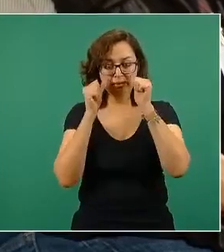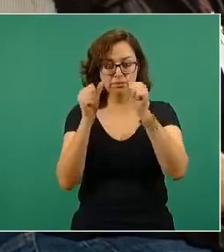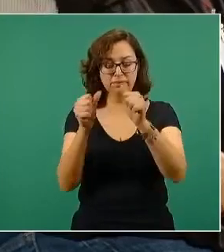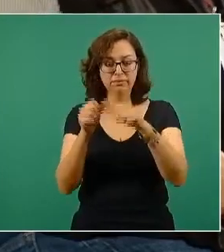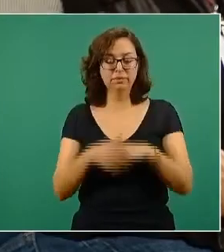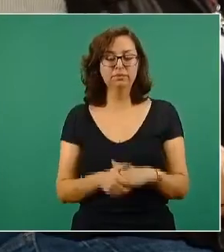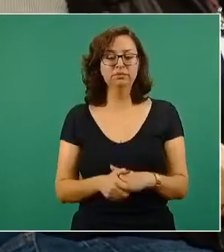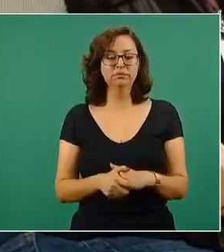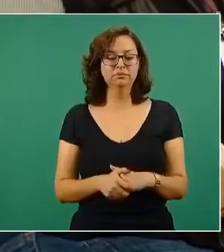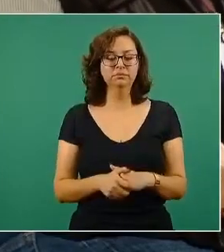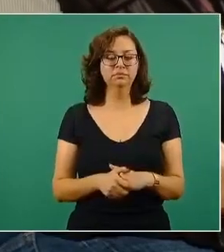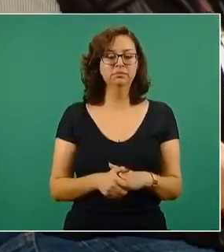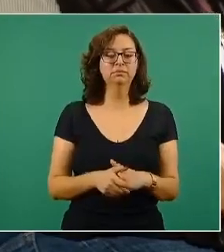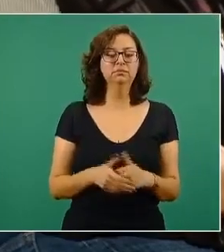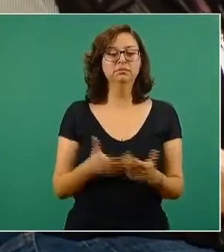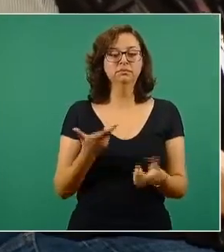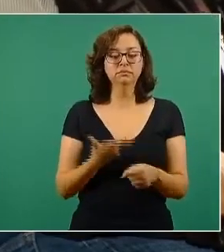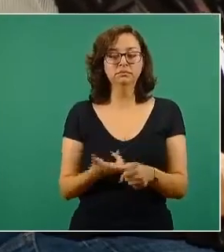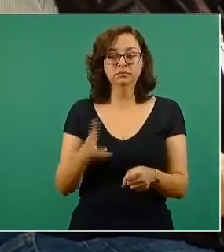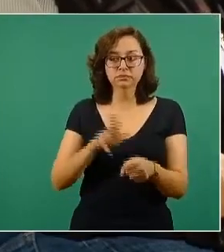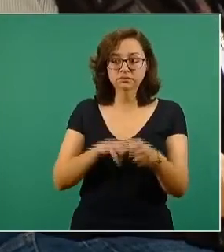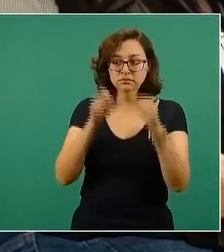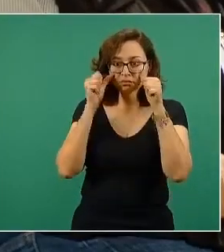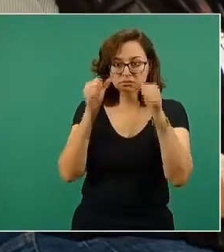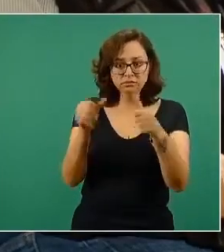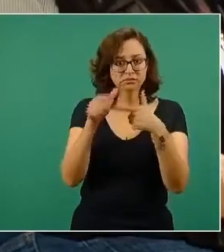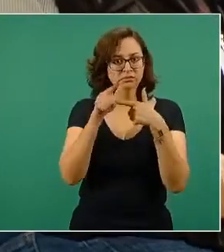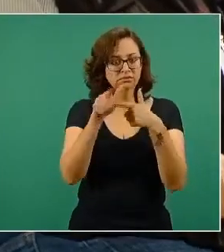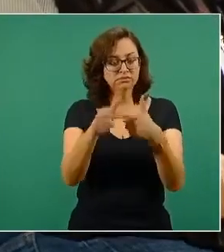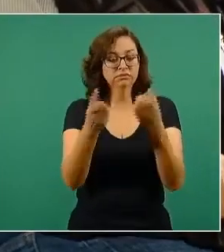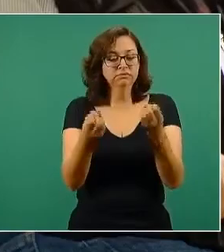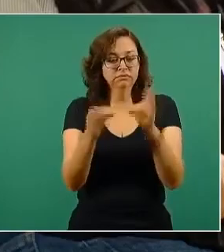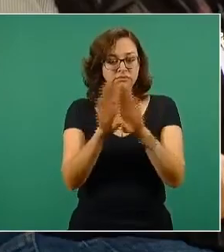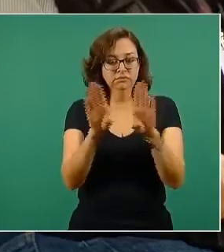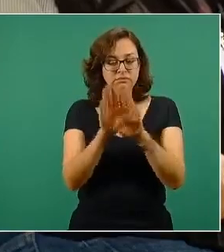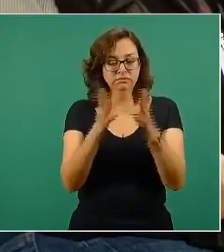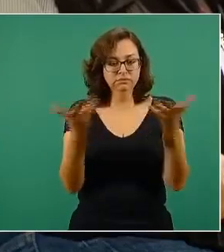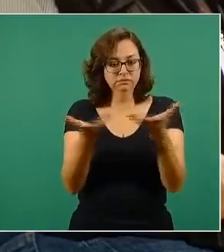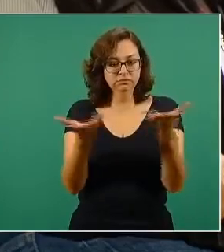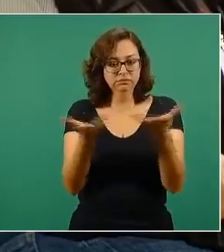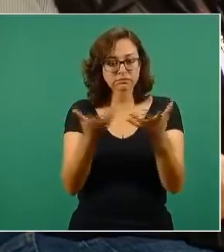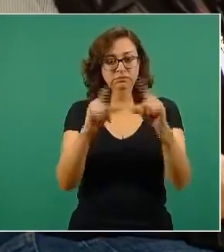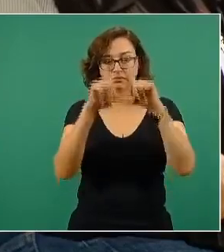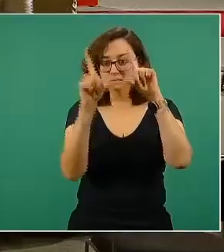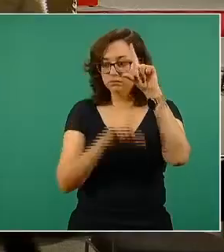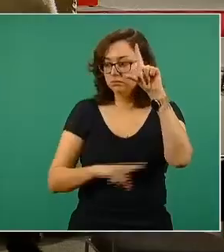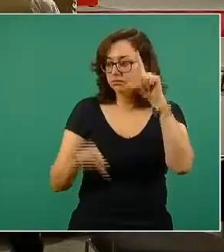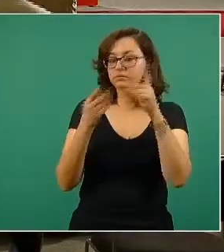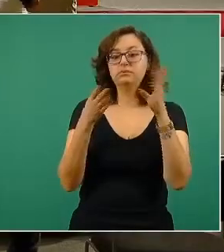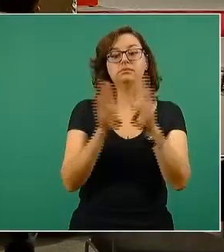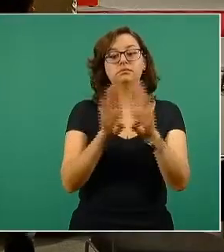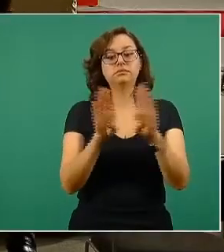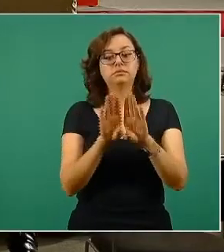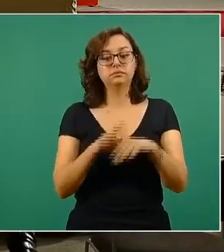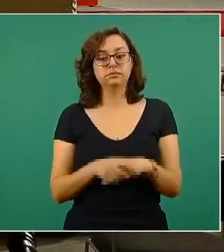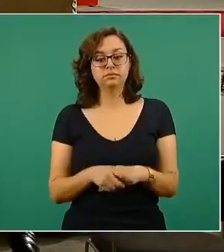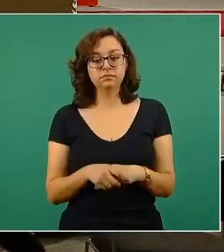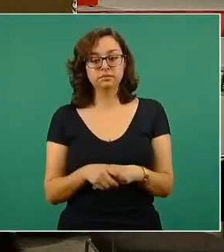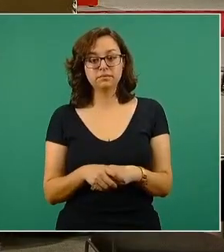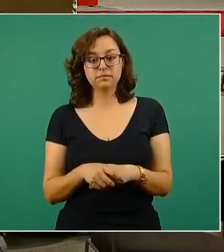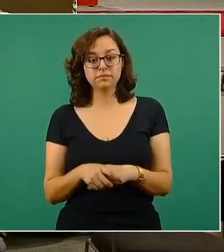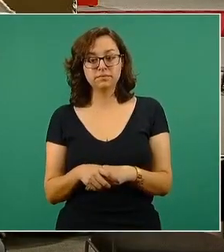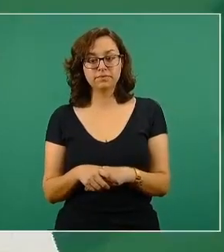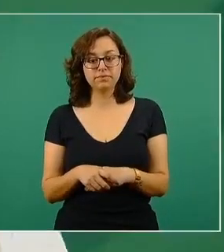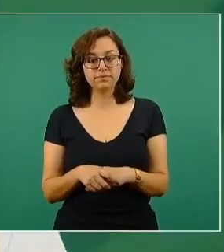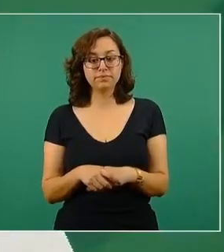Clínicamente, si se va a llevar un seguimiento o qué es lo que se va a hacer a nivel federal para estos casos. No solo se va a